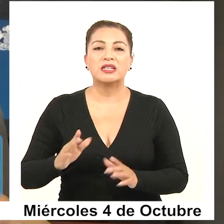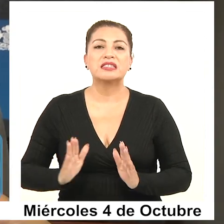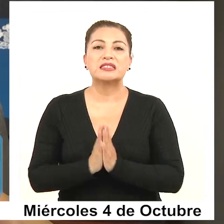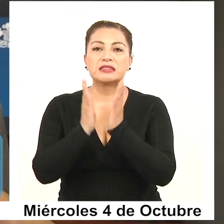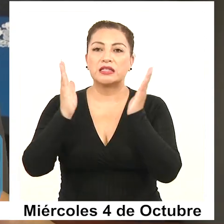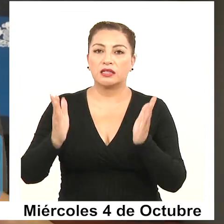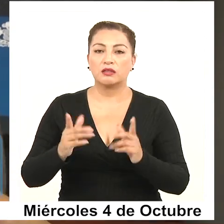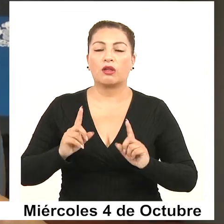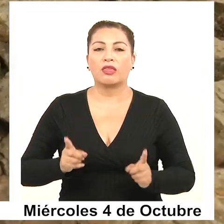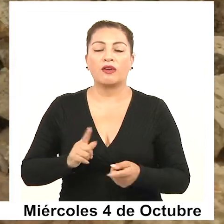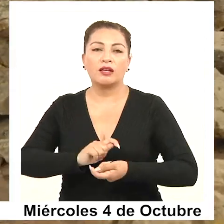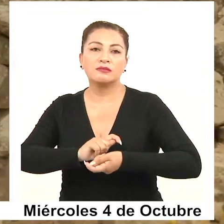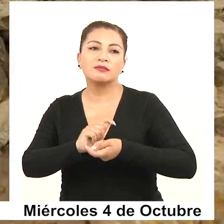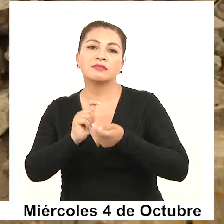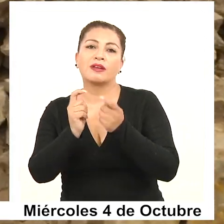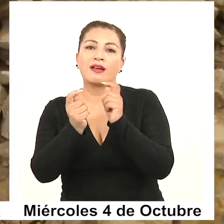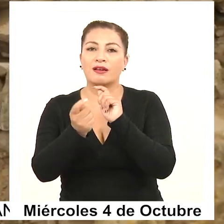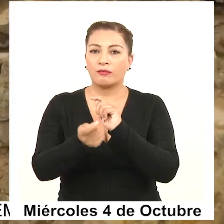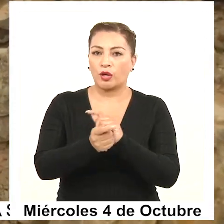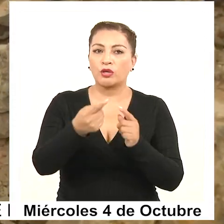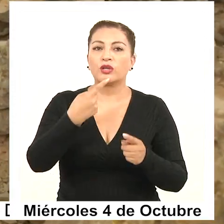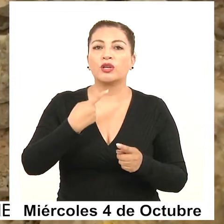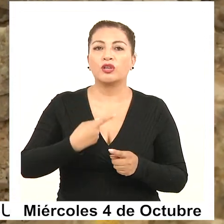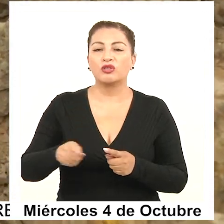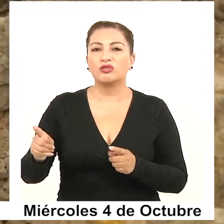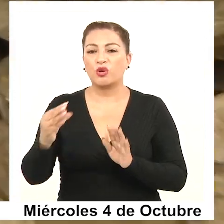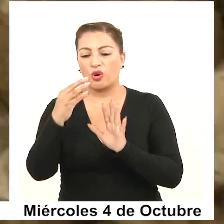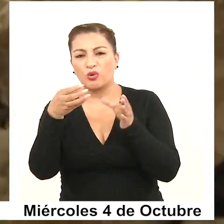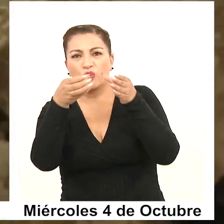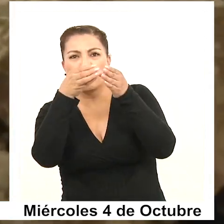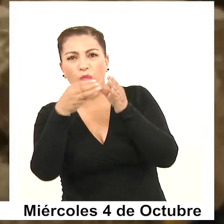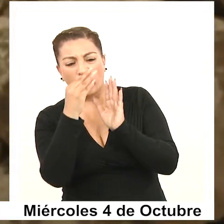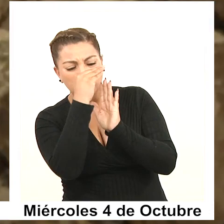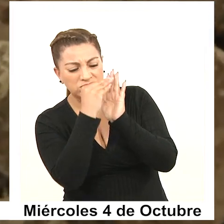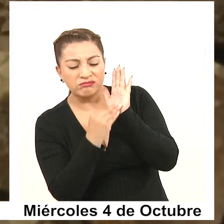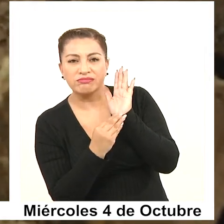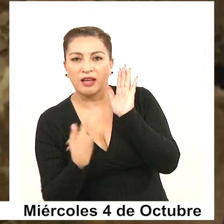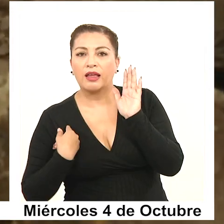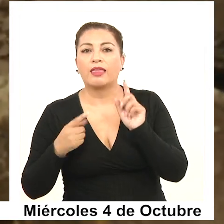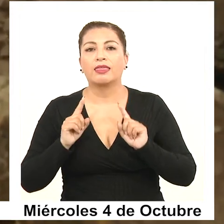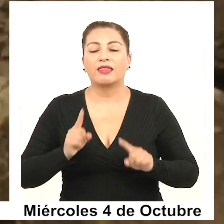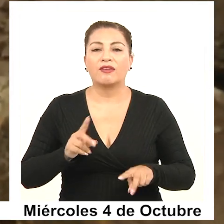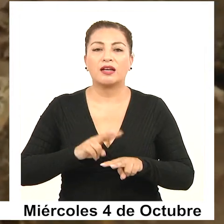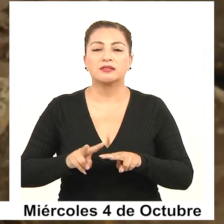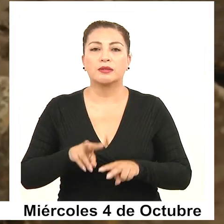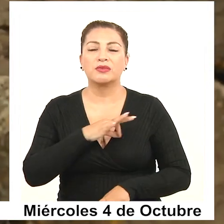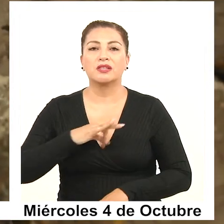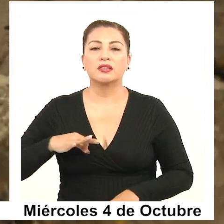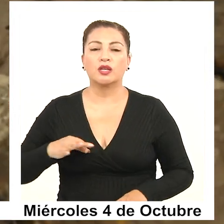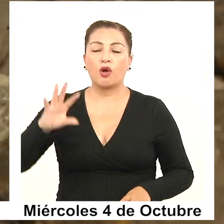reubicarlo en otra de las categorías. yo creo que lo tiene que hacer medio ambiente.